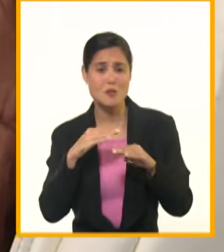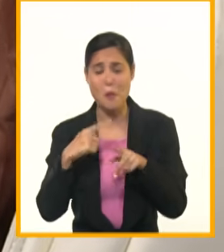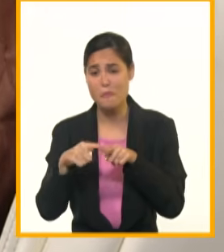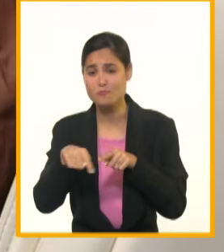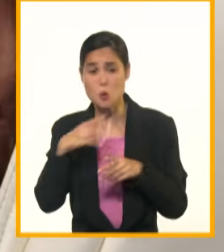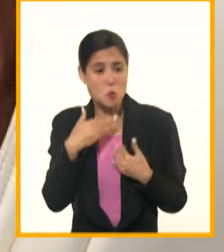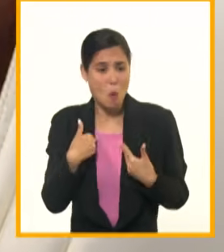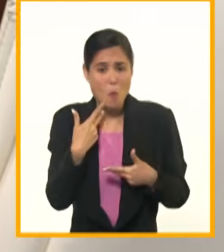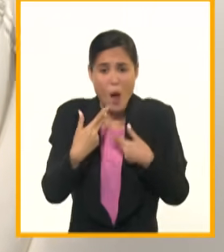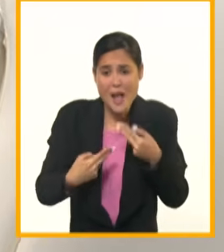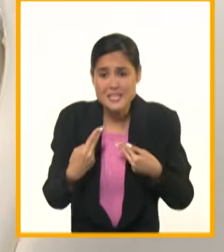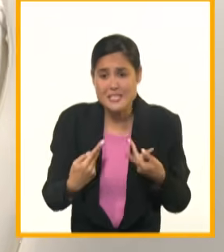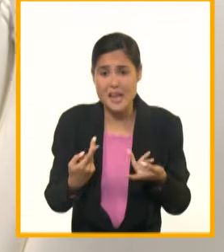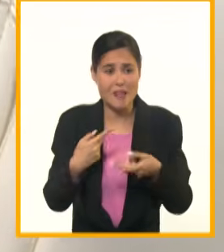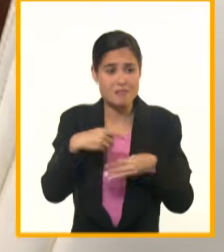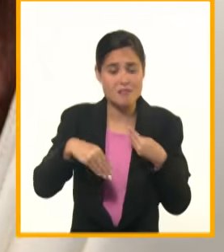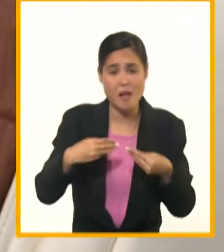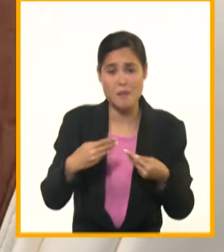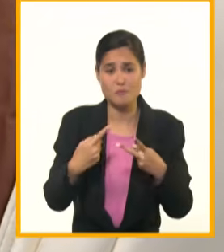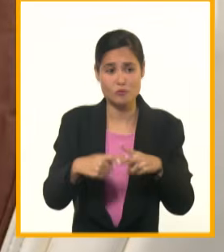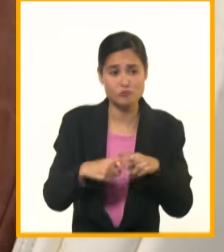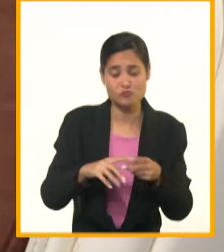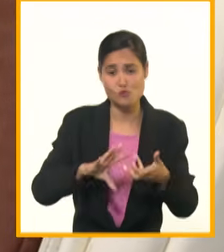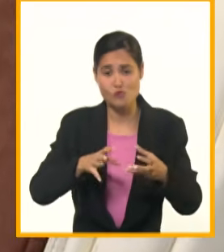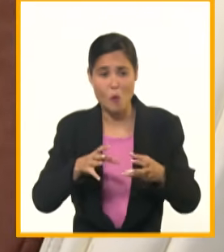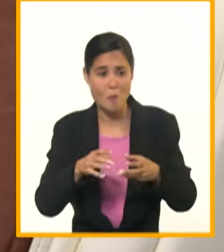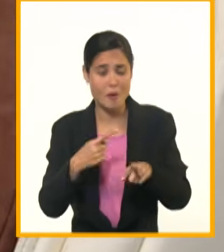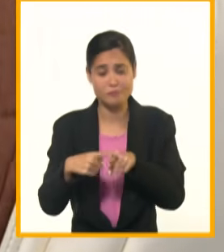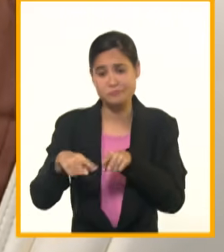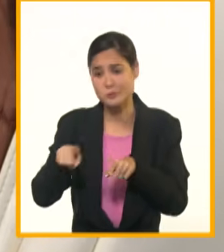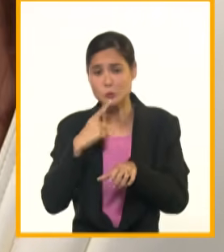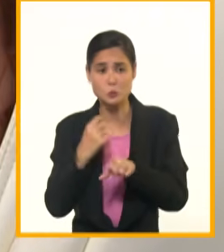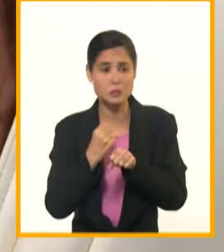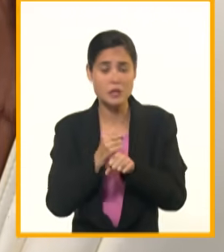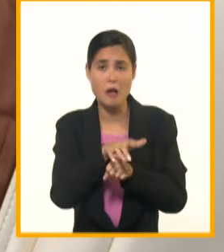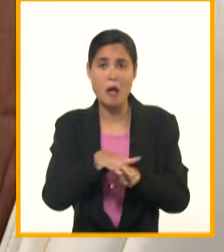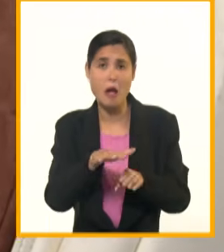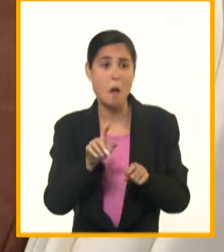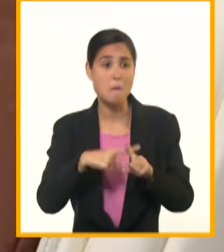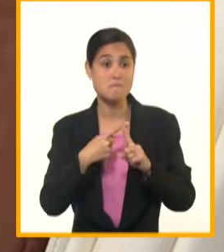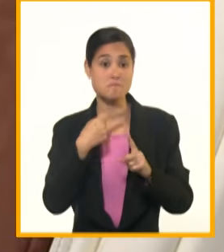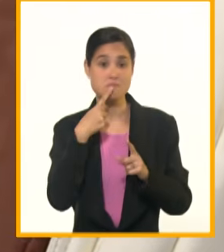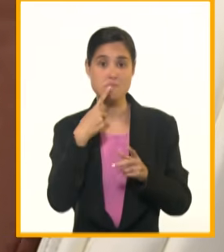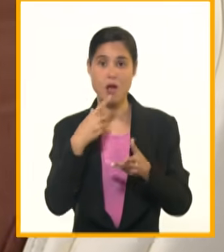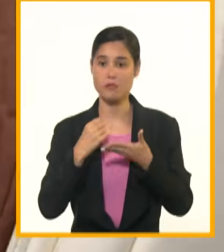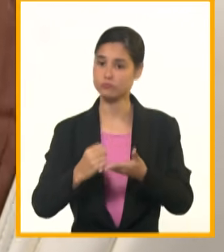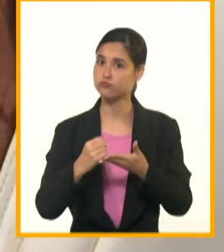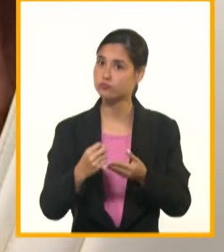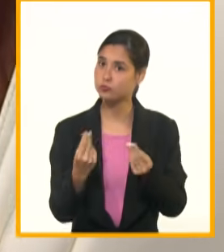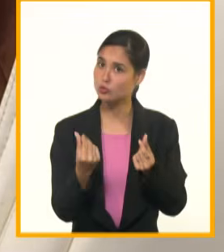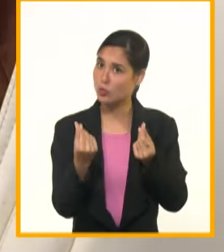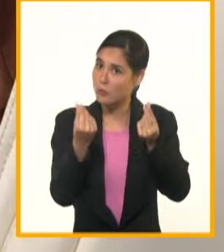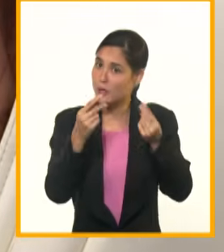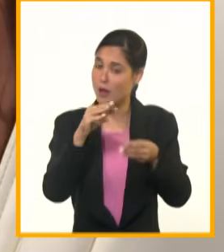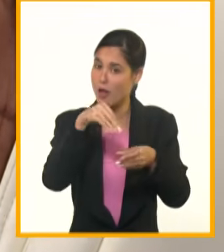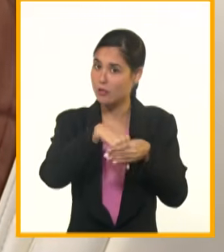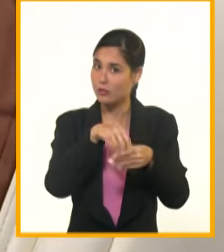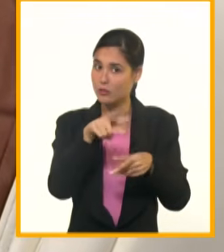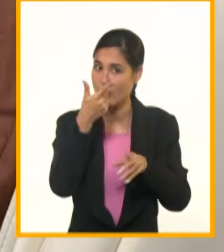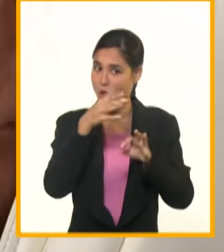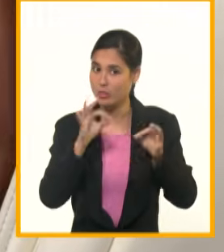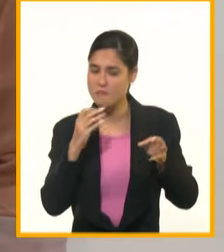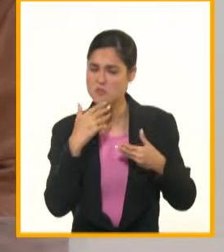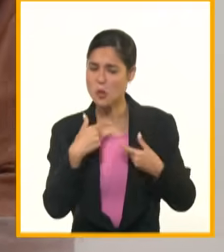¿Qué nuevos hitos pues han ido a alimentar la economía de Artemisa en estos últimos 15